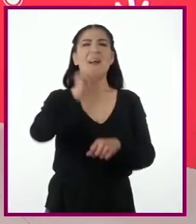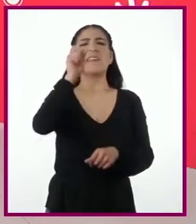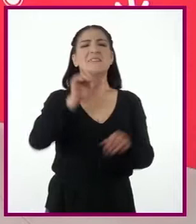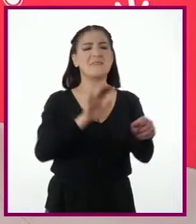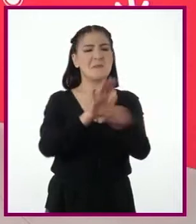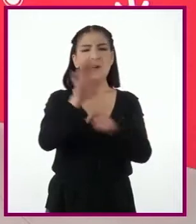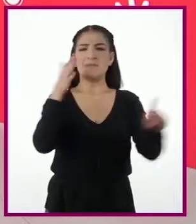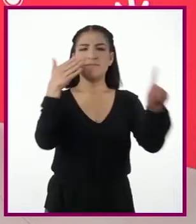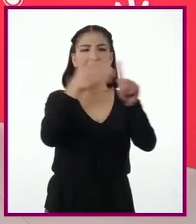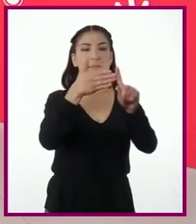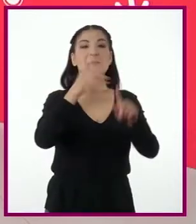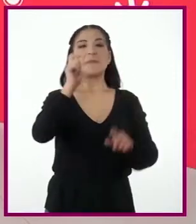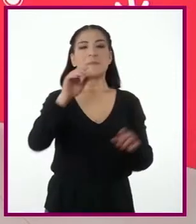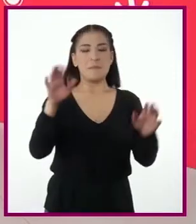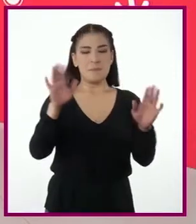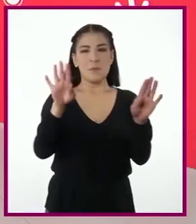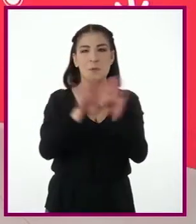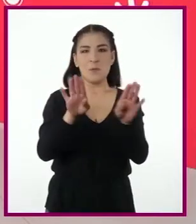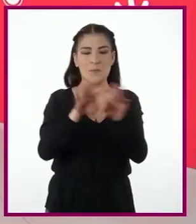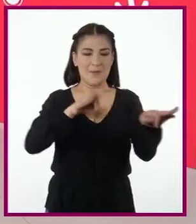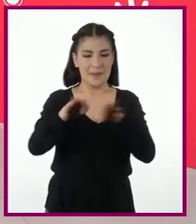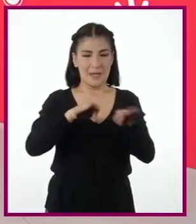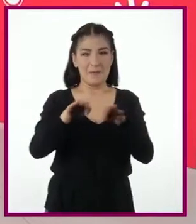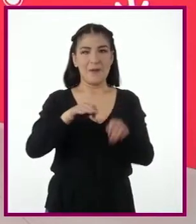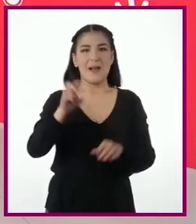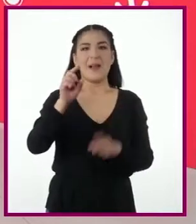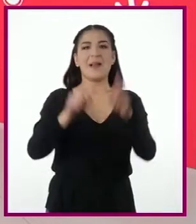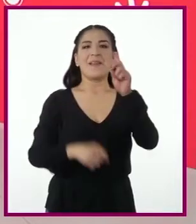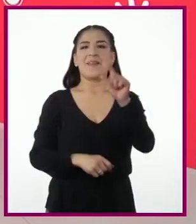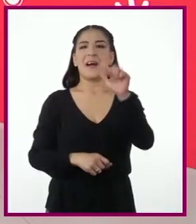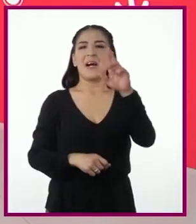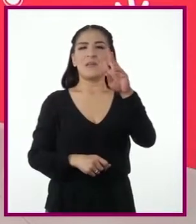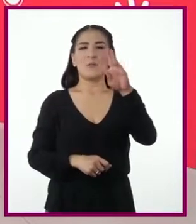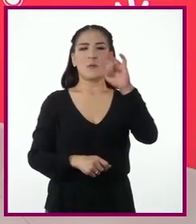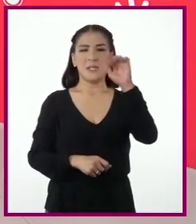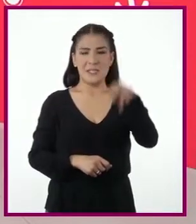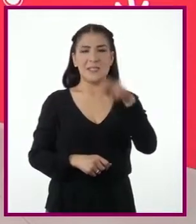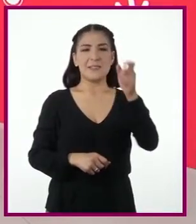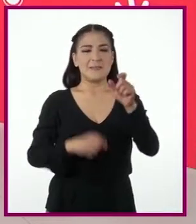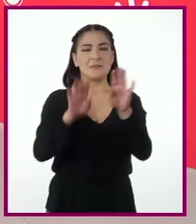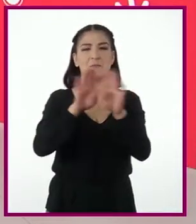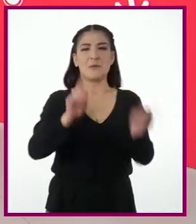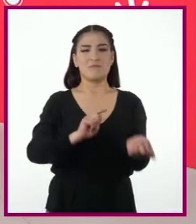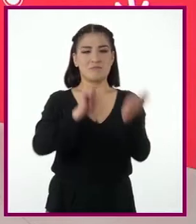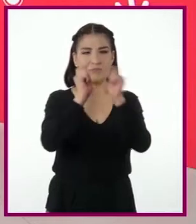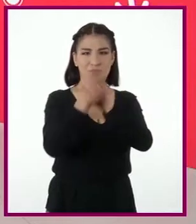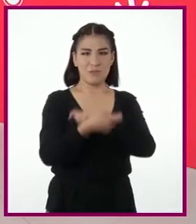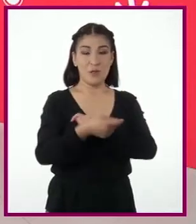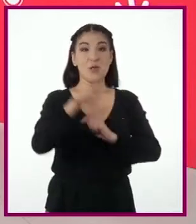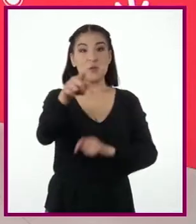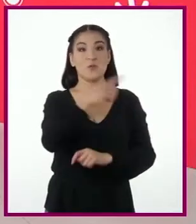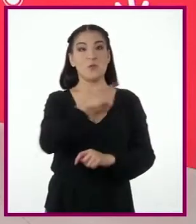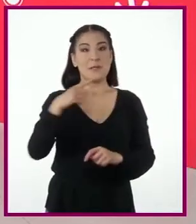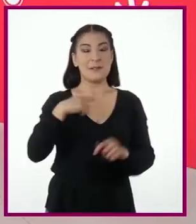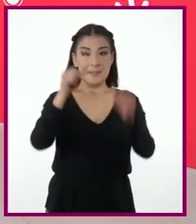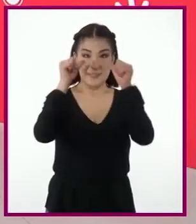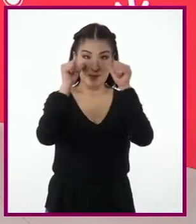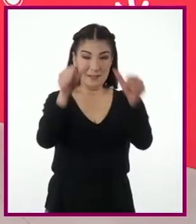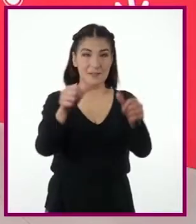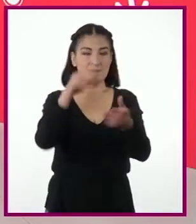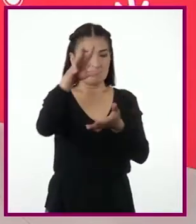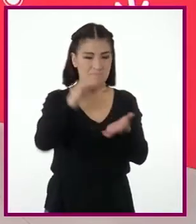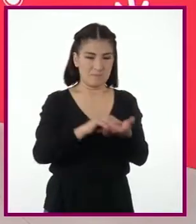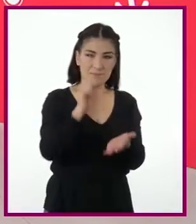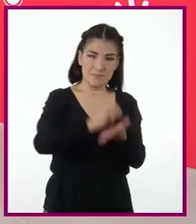será conocer el papel de los viajes de Darwin en la explicación de la evolución, para lo cual deberás de estar atento y tomar nota